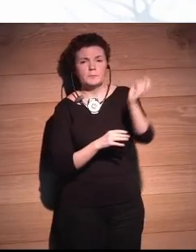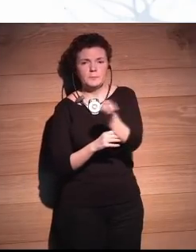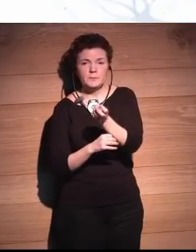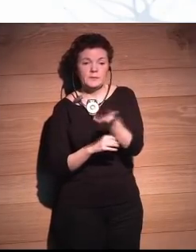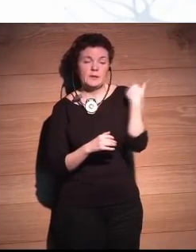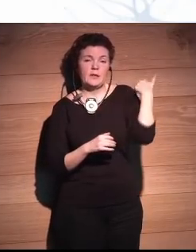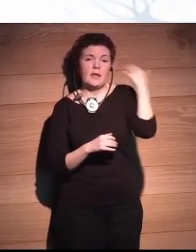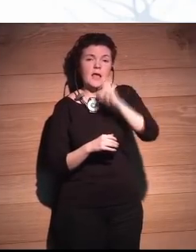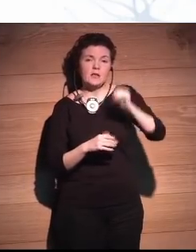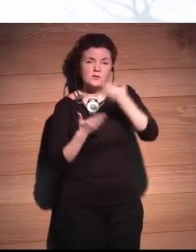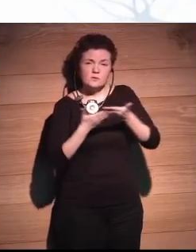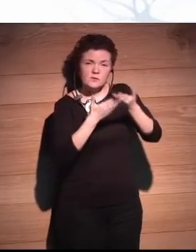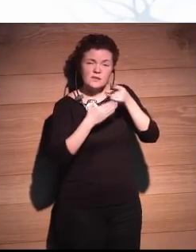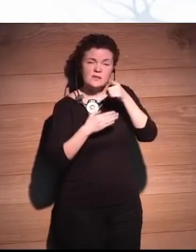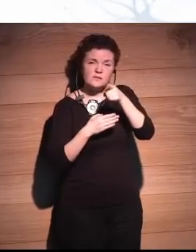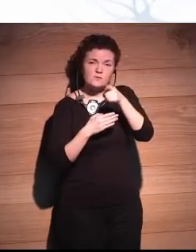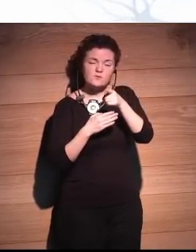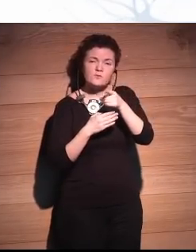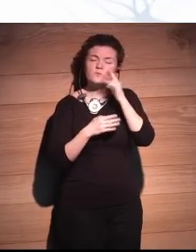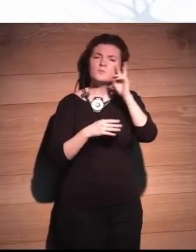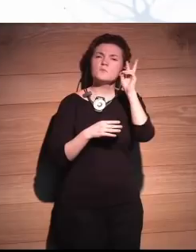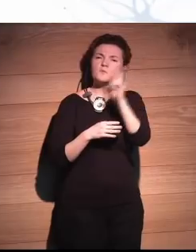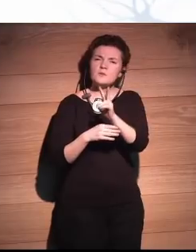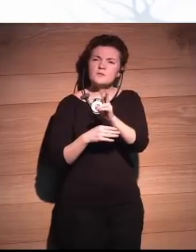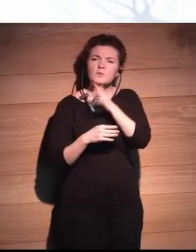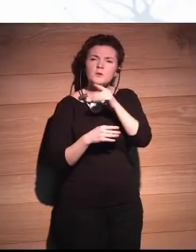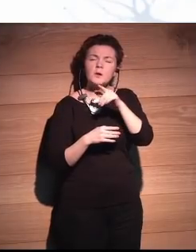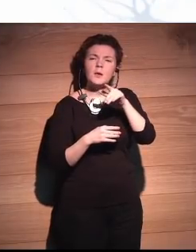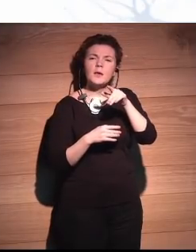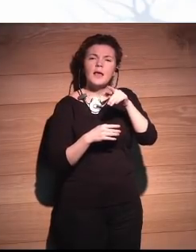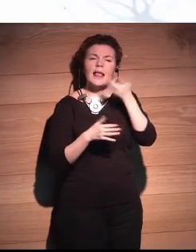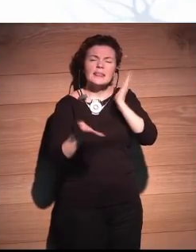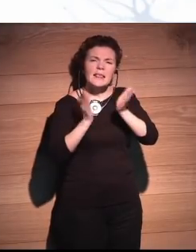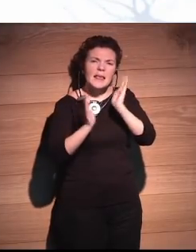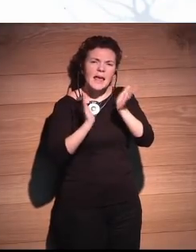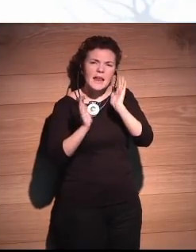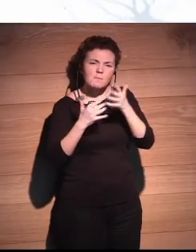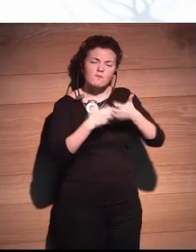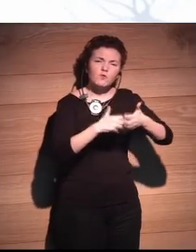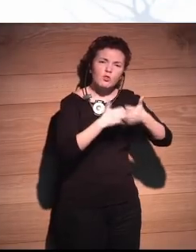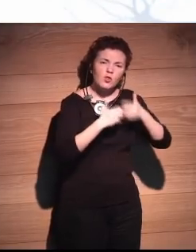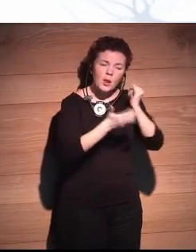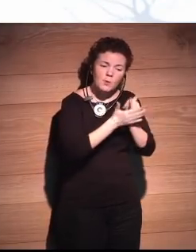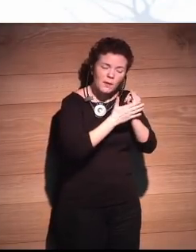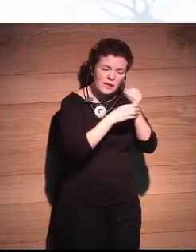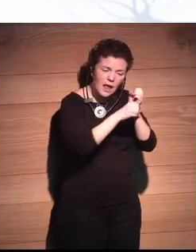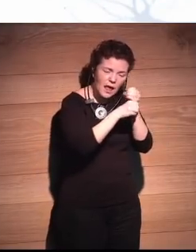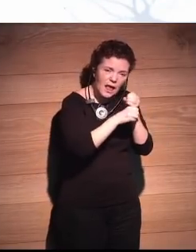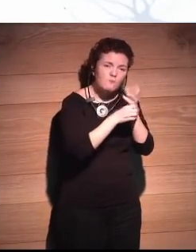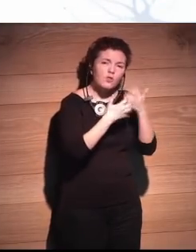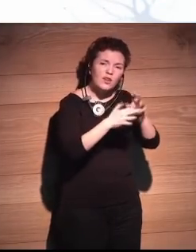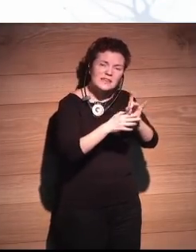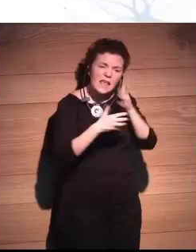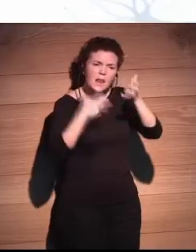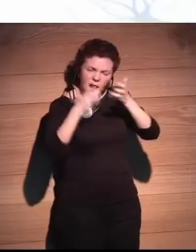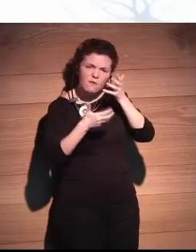Hace varios años estudiamos esto y cuando observamos por qué cientos de miles de terapias han funcionado en la probeta y los animales,